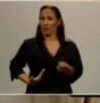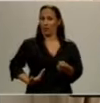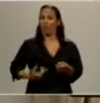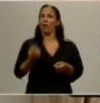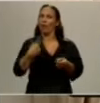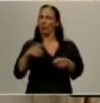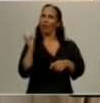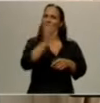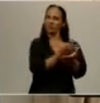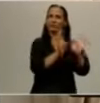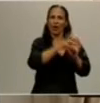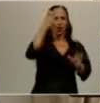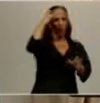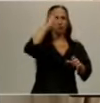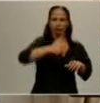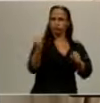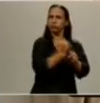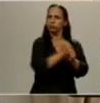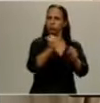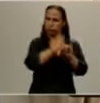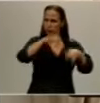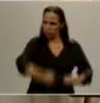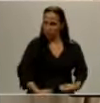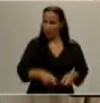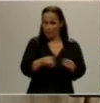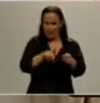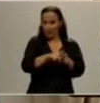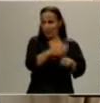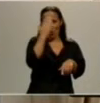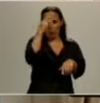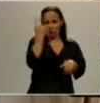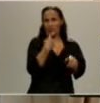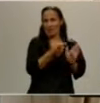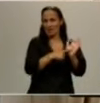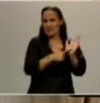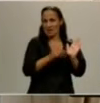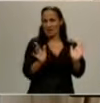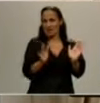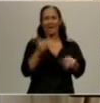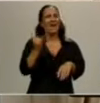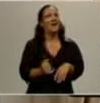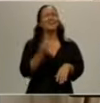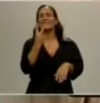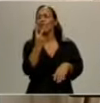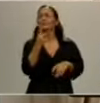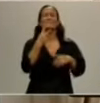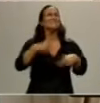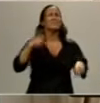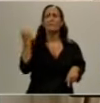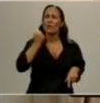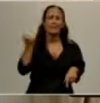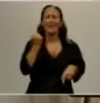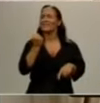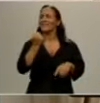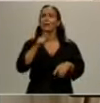ley del Congreso Nacional como corresponde en la Constitución. Hay dos actores ineludibles e indispensables para que